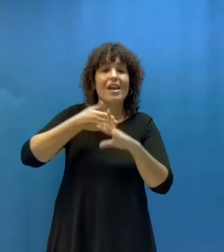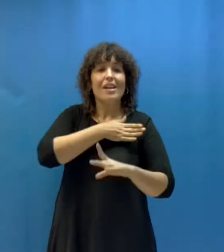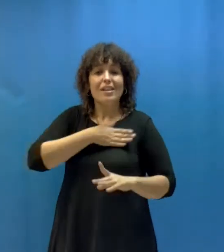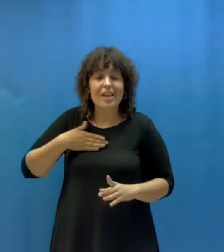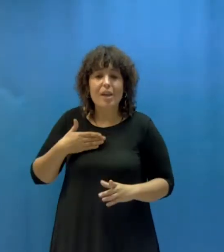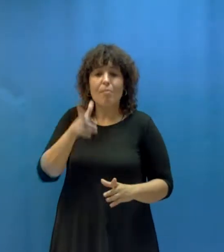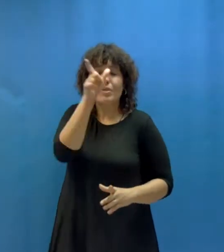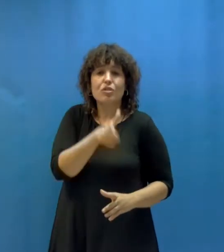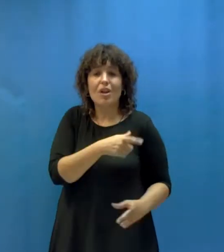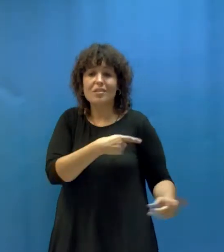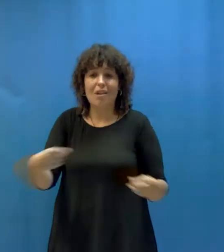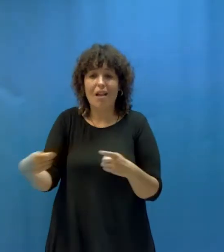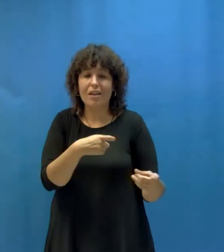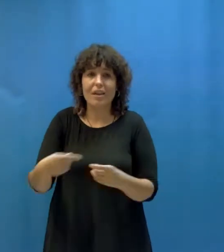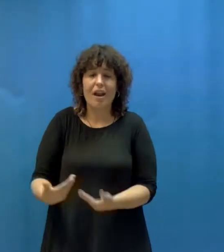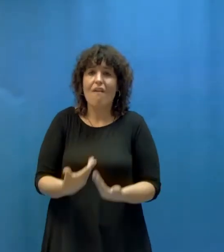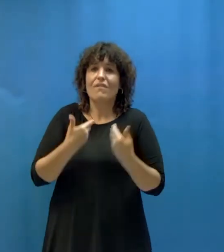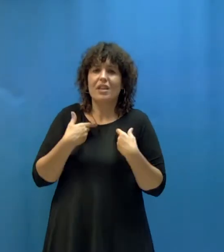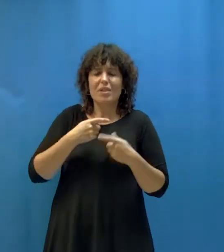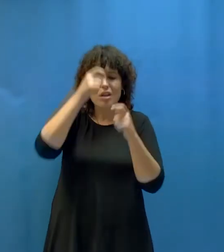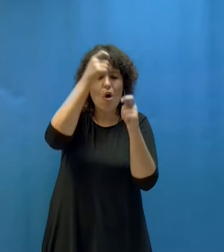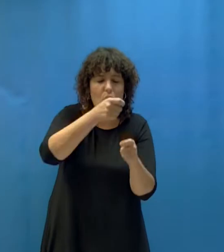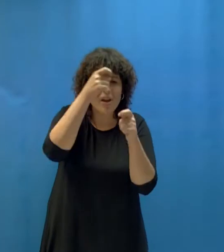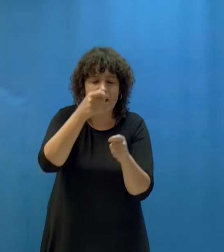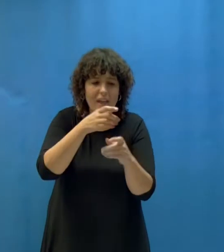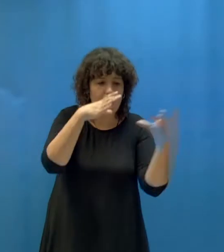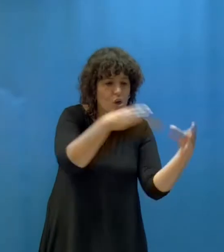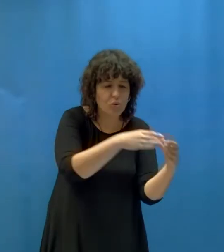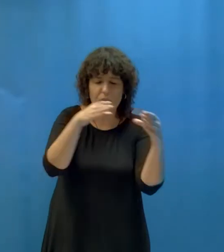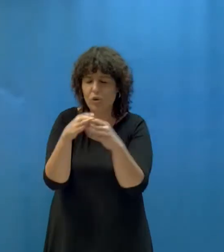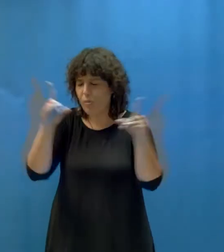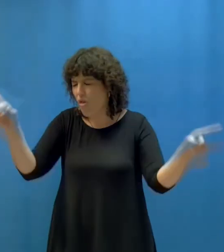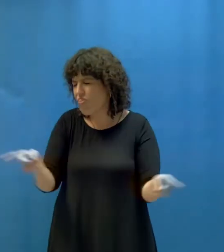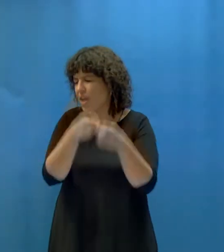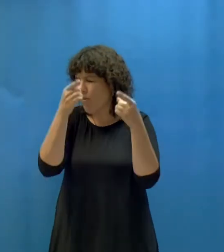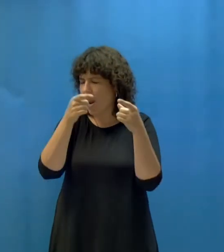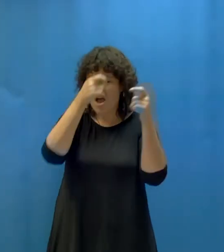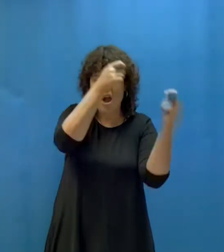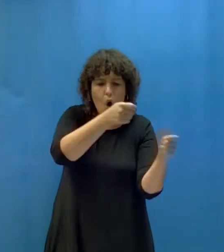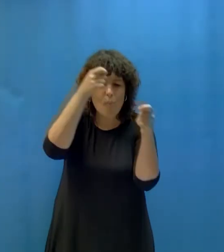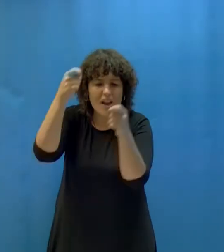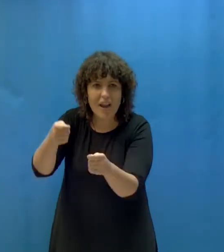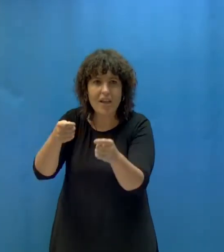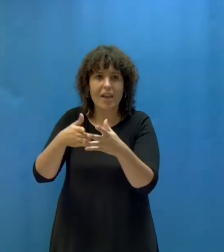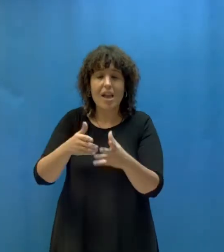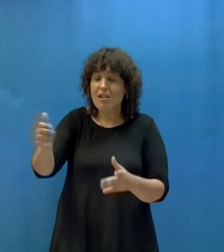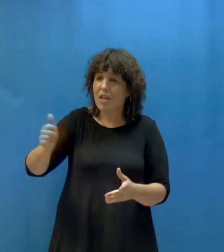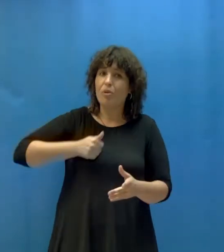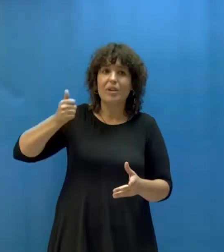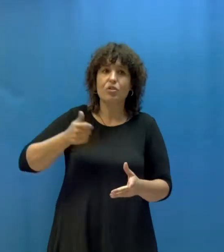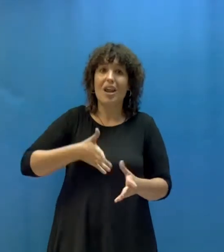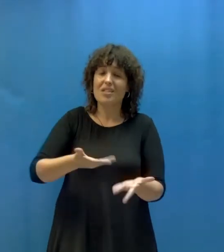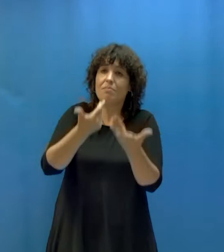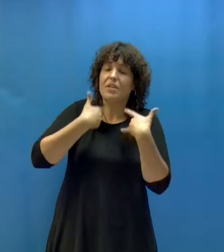guerra, fueran del bando que fueran, y querían además aprovechar también para honrar a las víctimas del terrorismo.